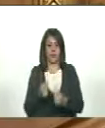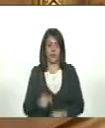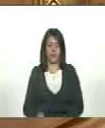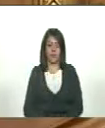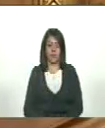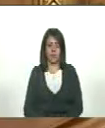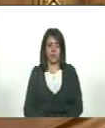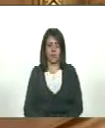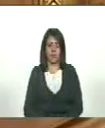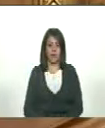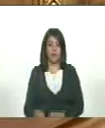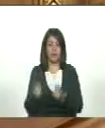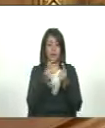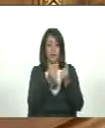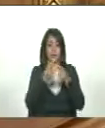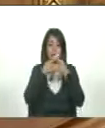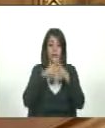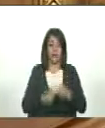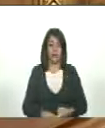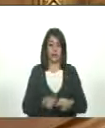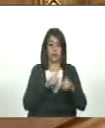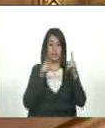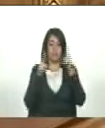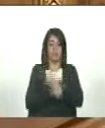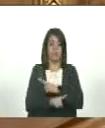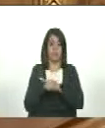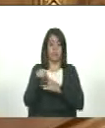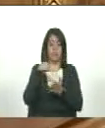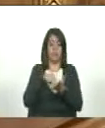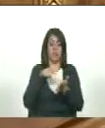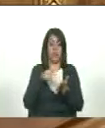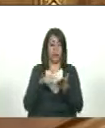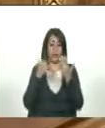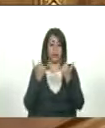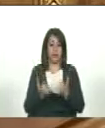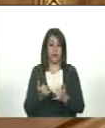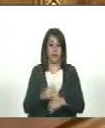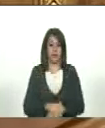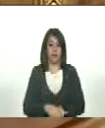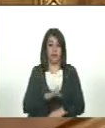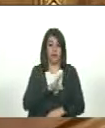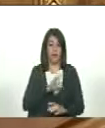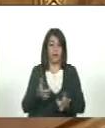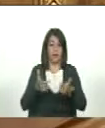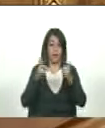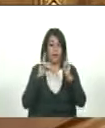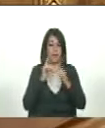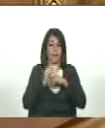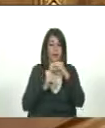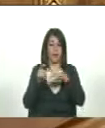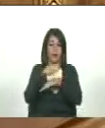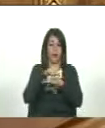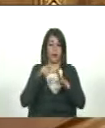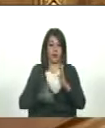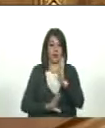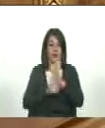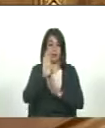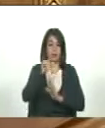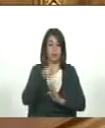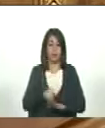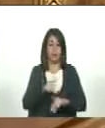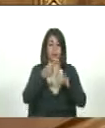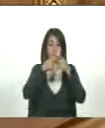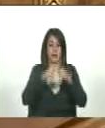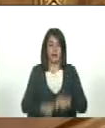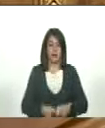para refinanciamiento o reestructuración sobre deuda ya existente, autorizamos para que el Ejecutivo lo pueda desarrollar por